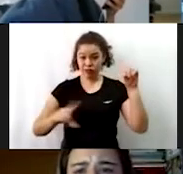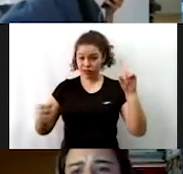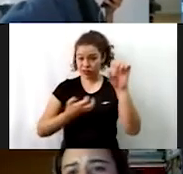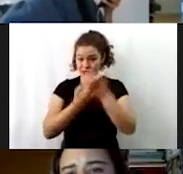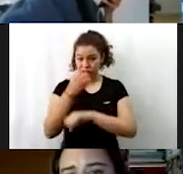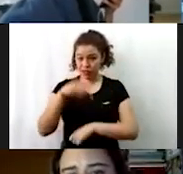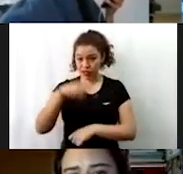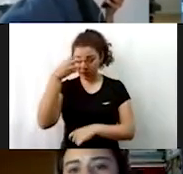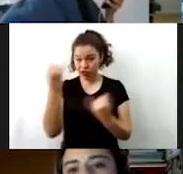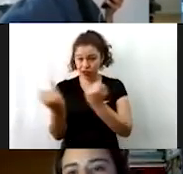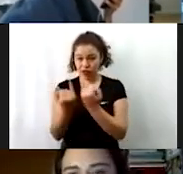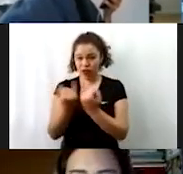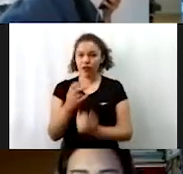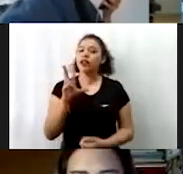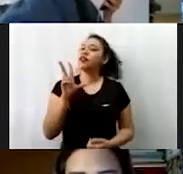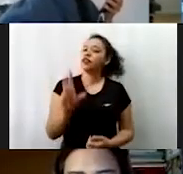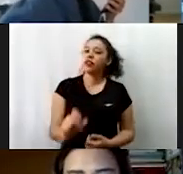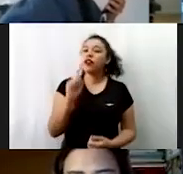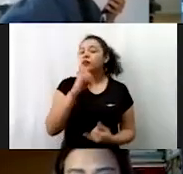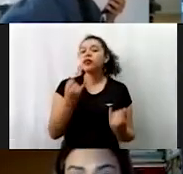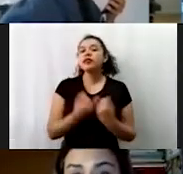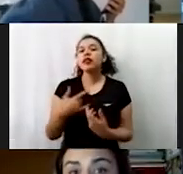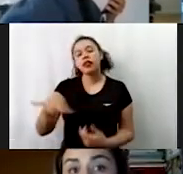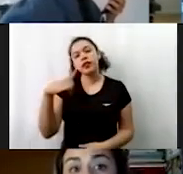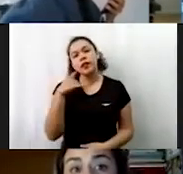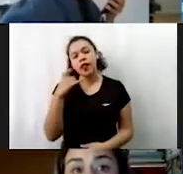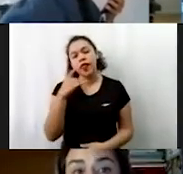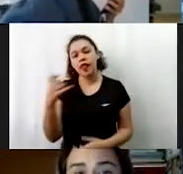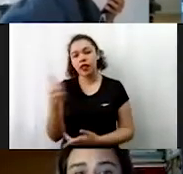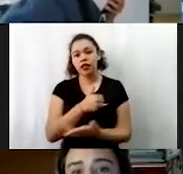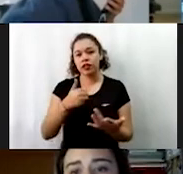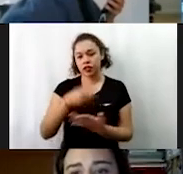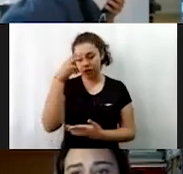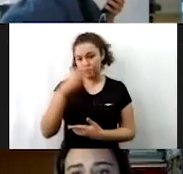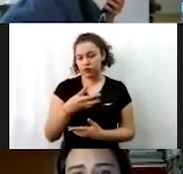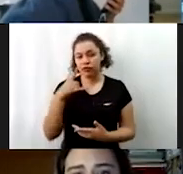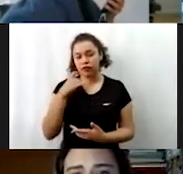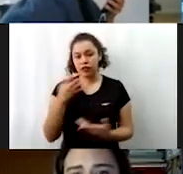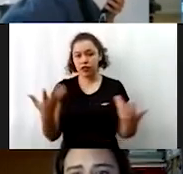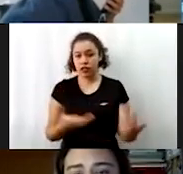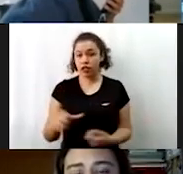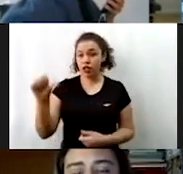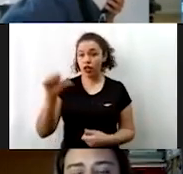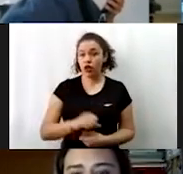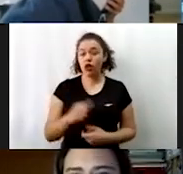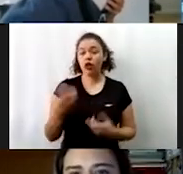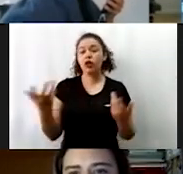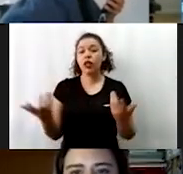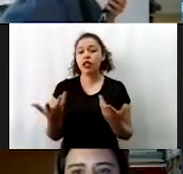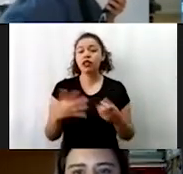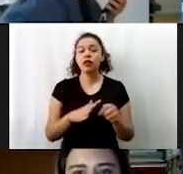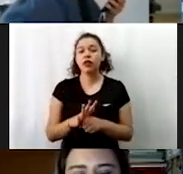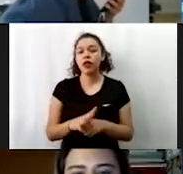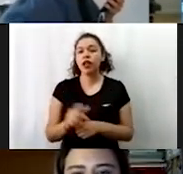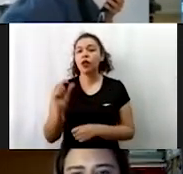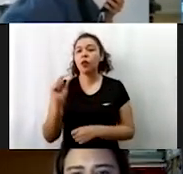y particularmente también los esfuerzos que ha hecho la Ciudad de México. El día de hoy lo que vamos a hacer es un poco abordar en